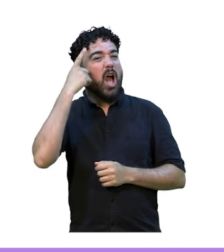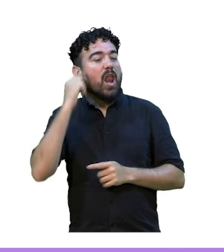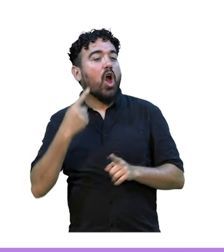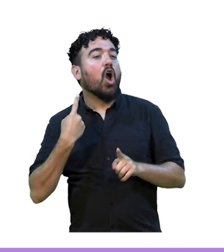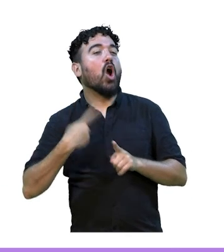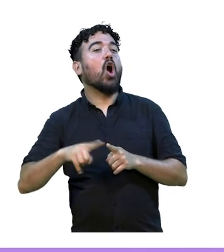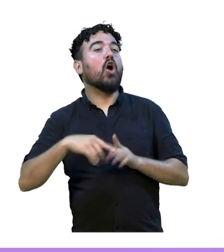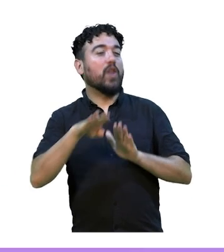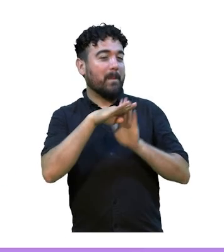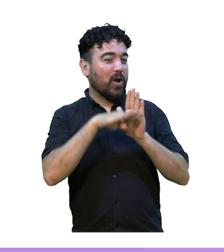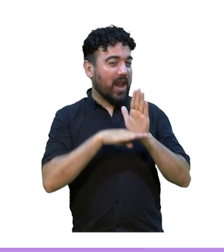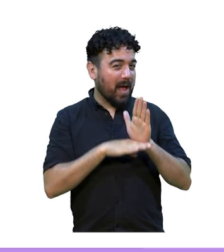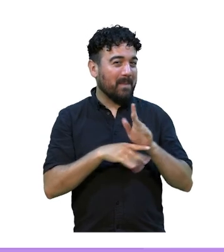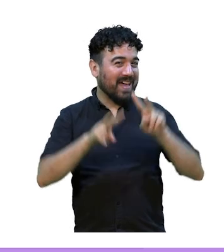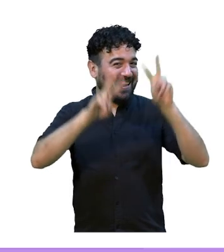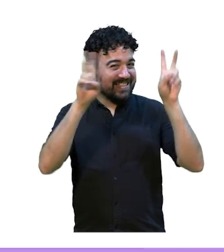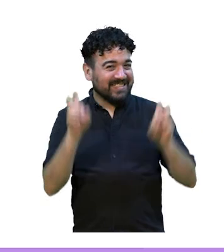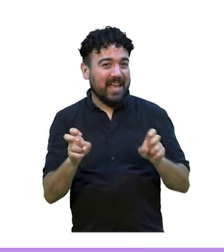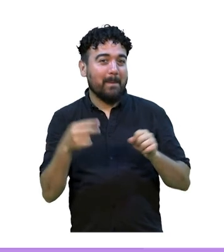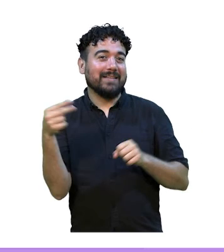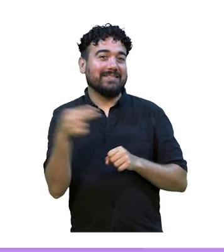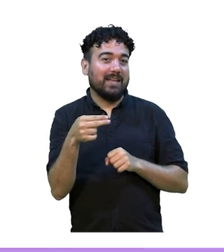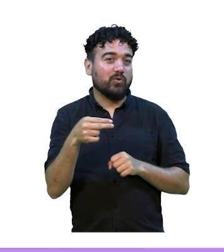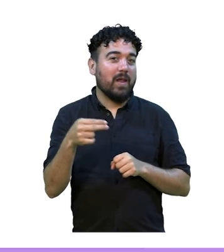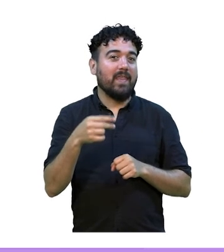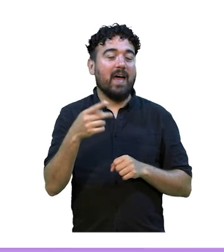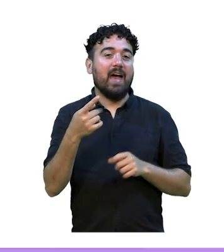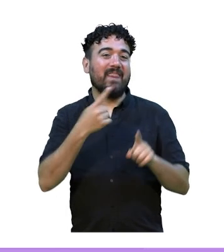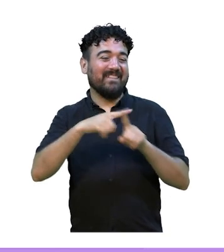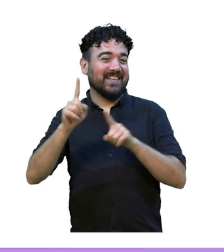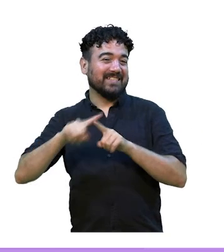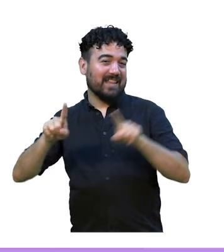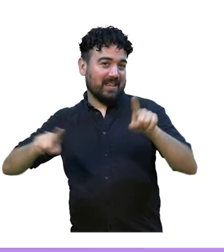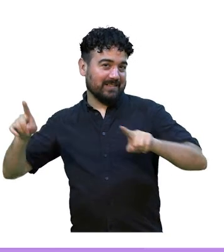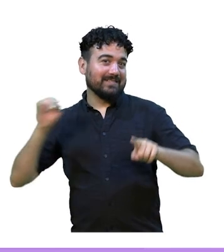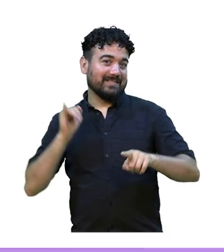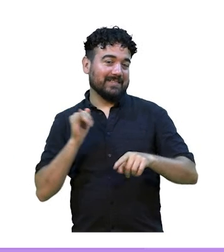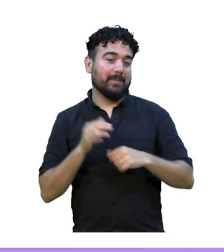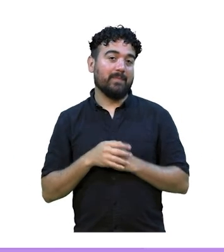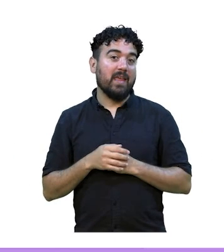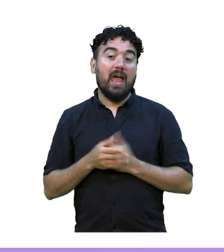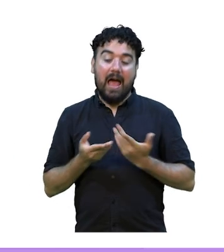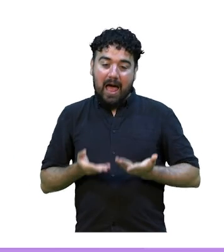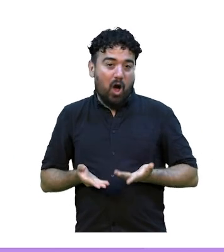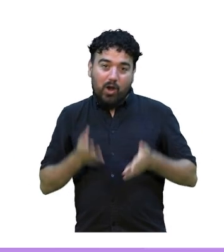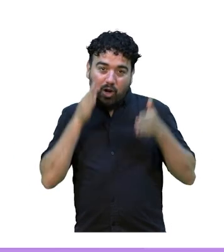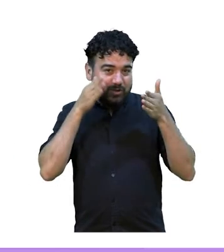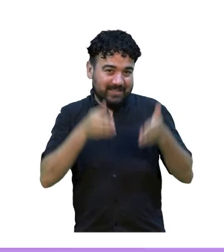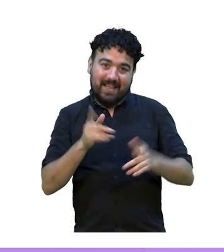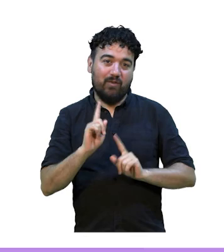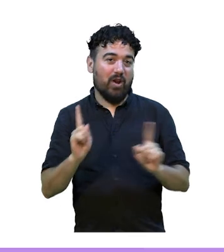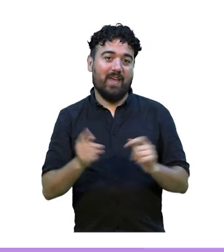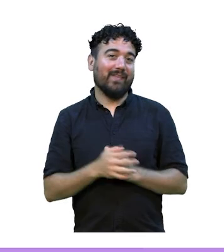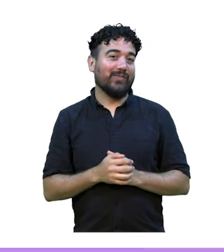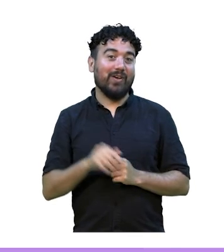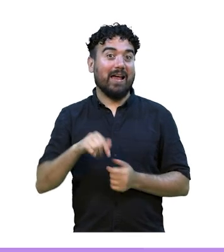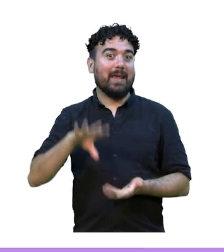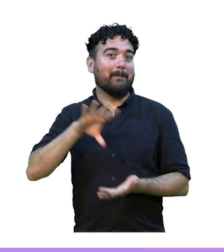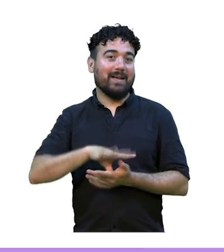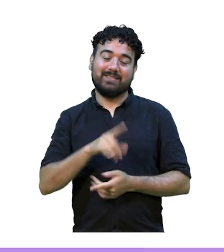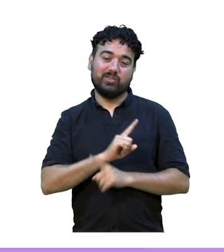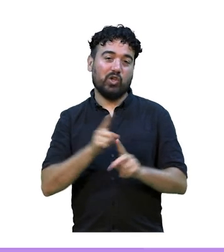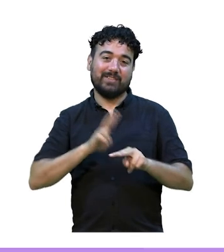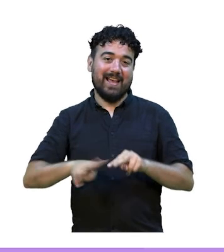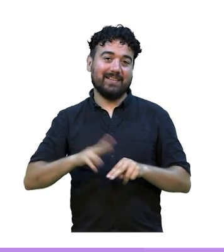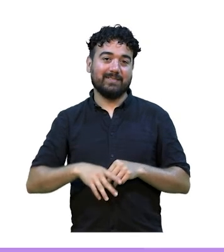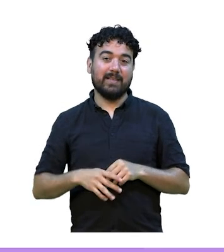adelantar. Sí, vamos a tener que hacer otro podcast sobre sexualidad y diversidades sexogenéricas. Sí, mira, no se está abordando en